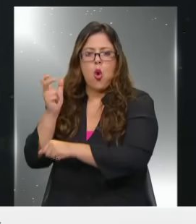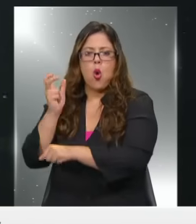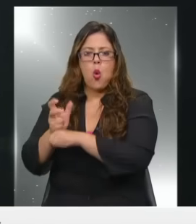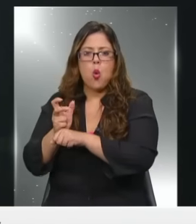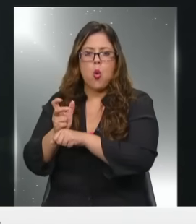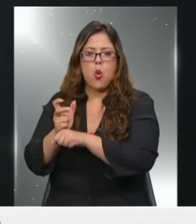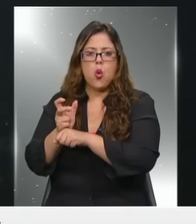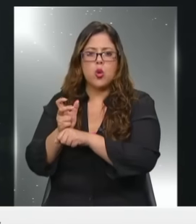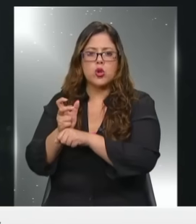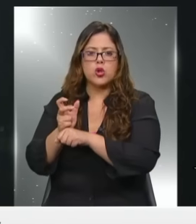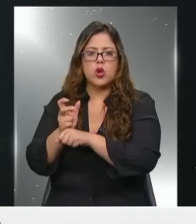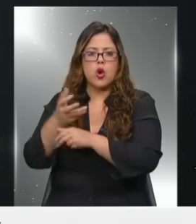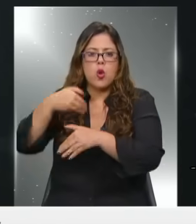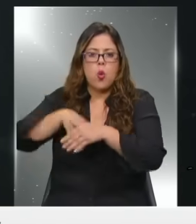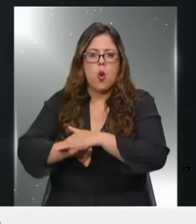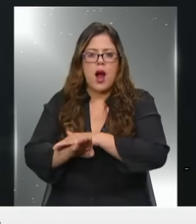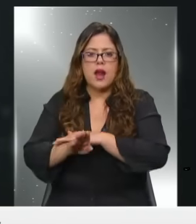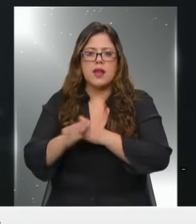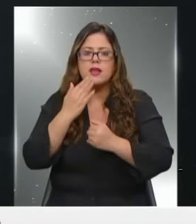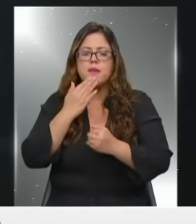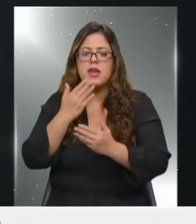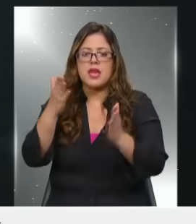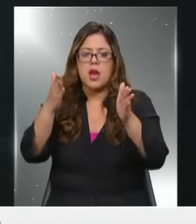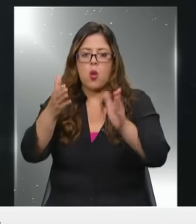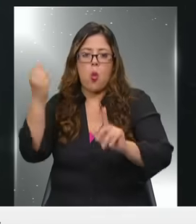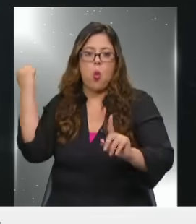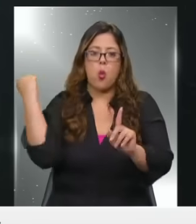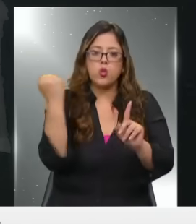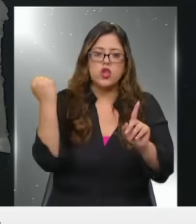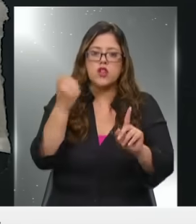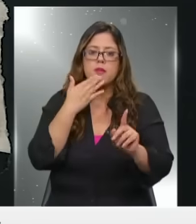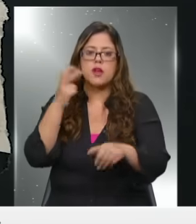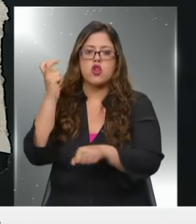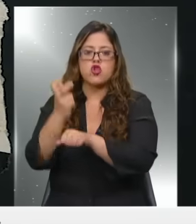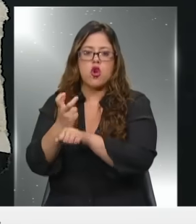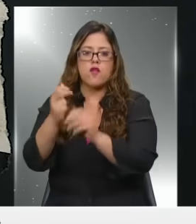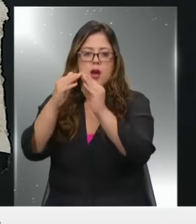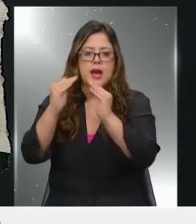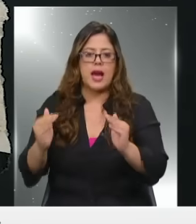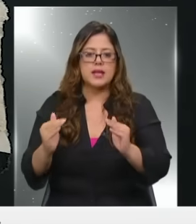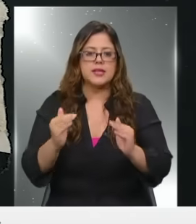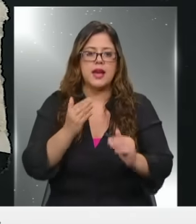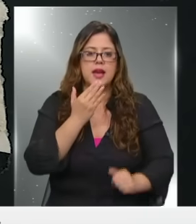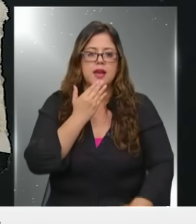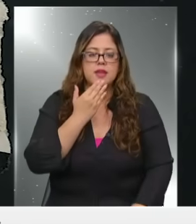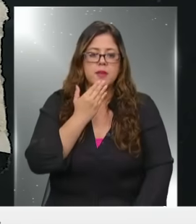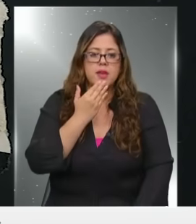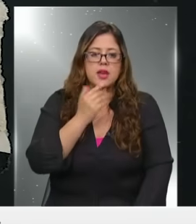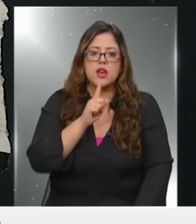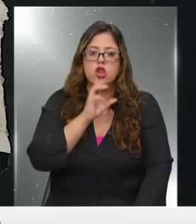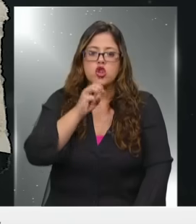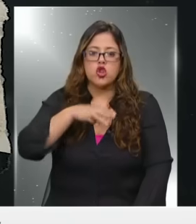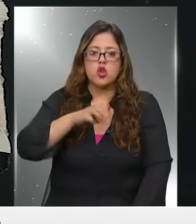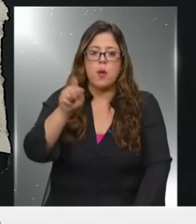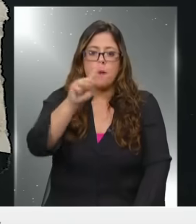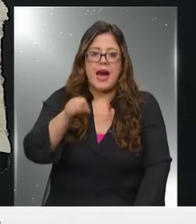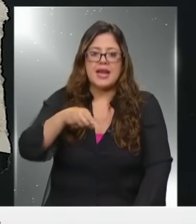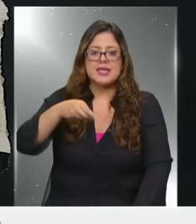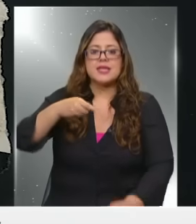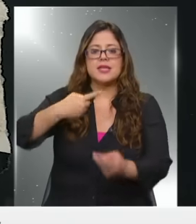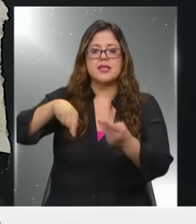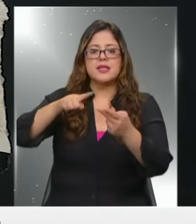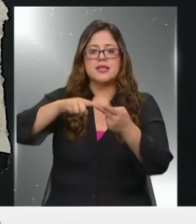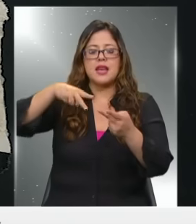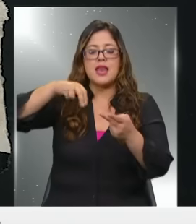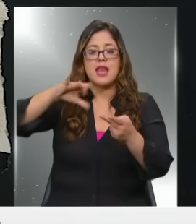y robo en lugar habitado. Junto a Tomás Saavedra Sandoval, Nicolás Quirós y Dylan Oyarce,